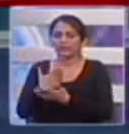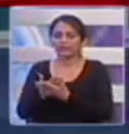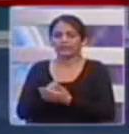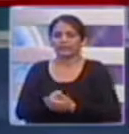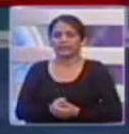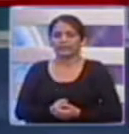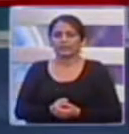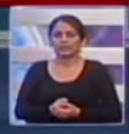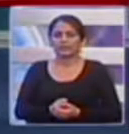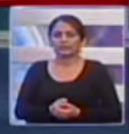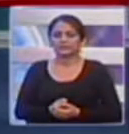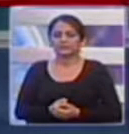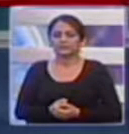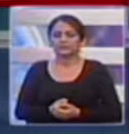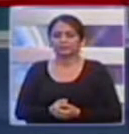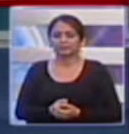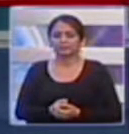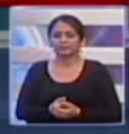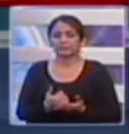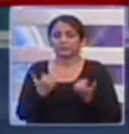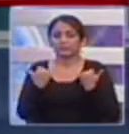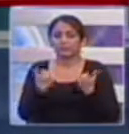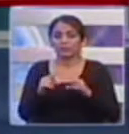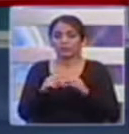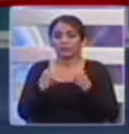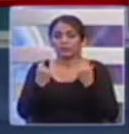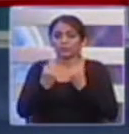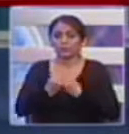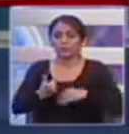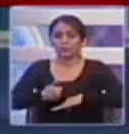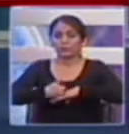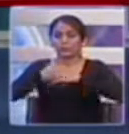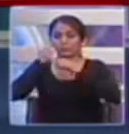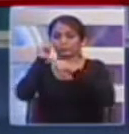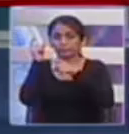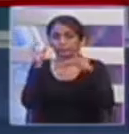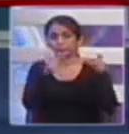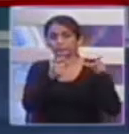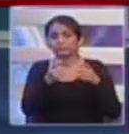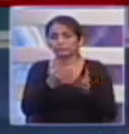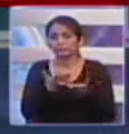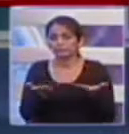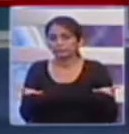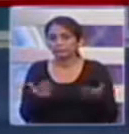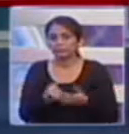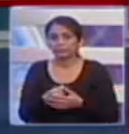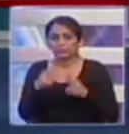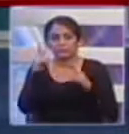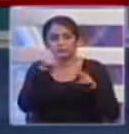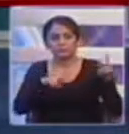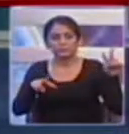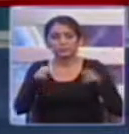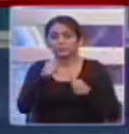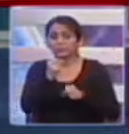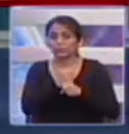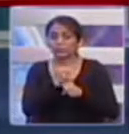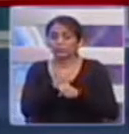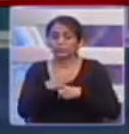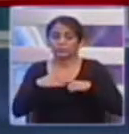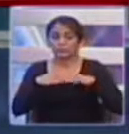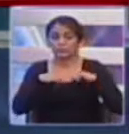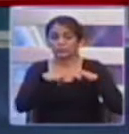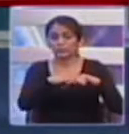La veeduría ciudadana conformada para vigilar la ejecución de obras del tranvía en el Centro Histórico de Cuenca presentó al Consejo de